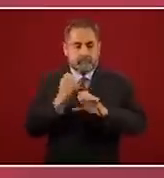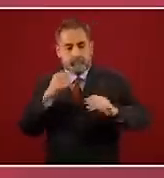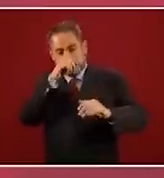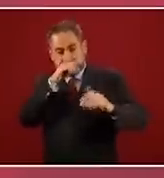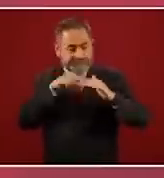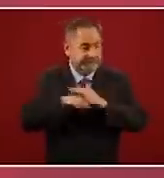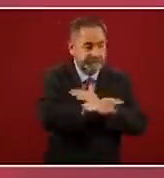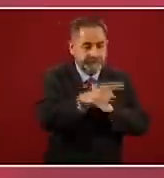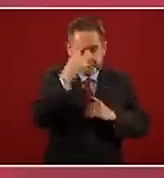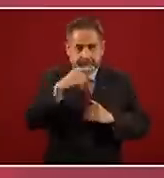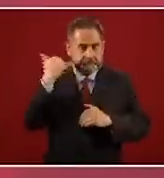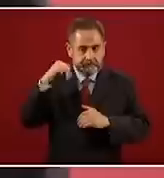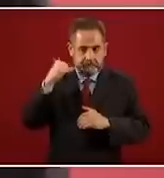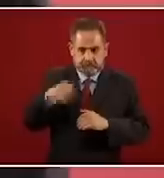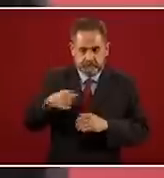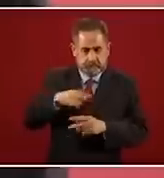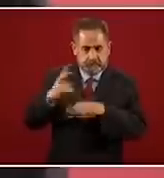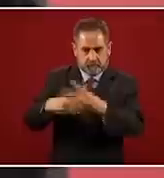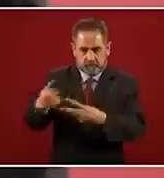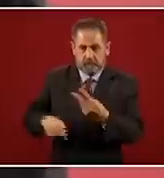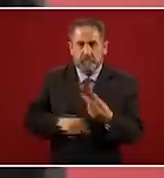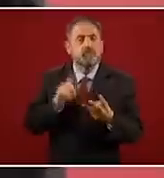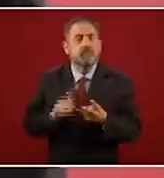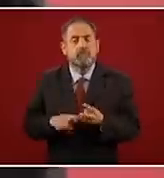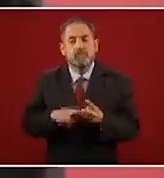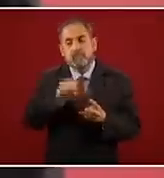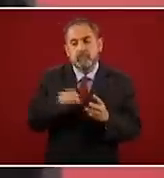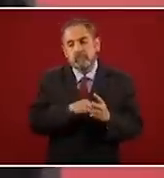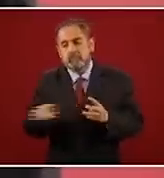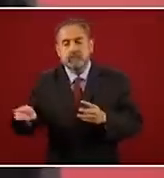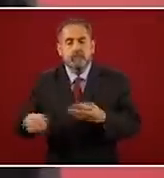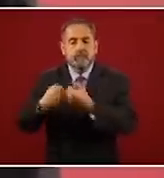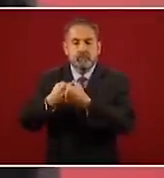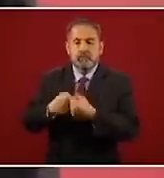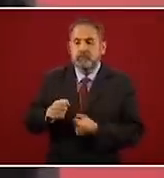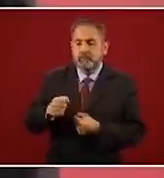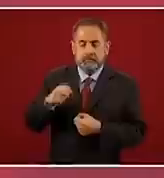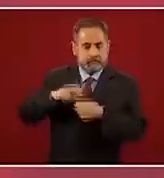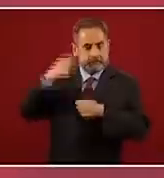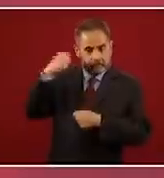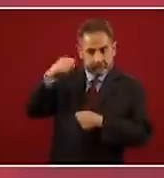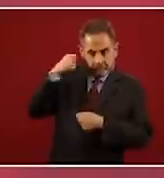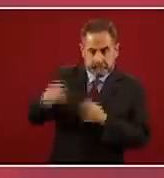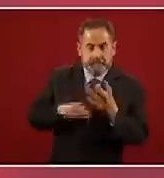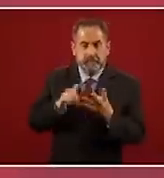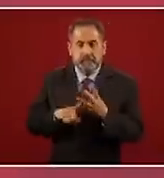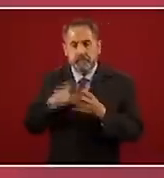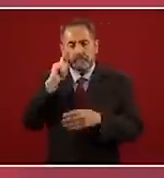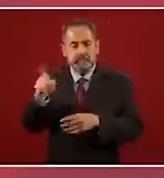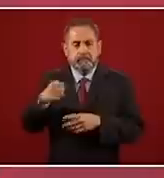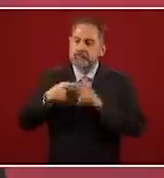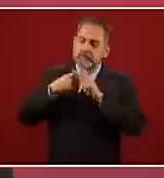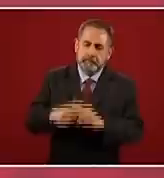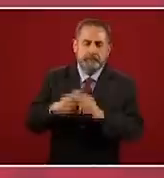la península de Yucatán. De ahí nos vamos a Frontera, Tabasco, a dar un banderazo